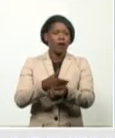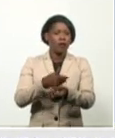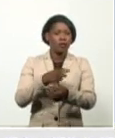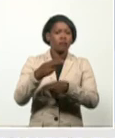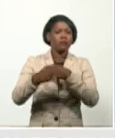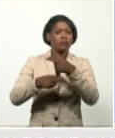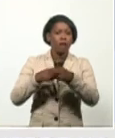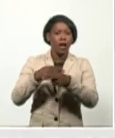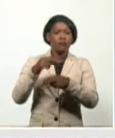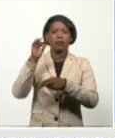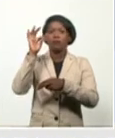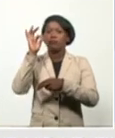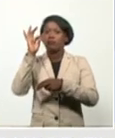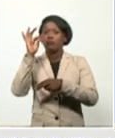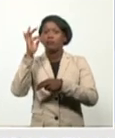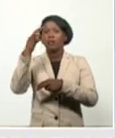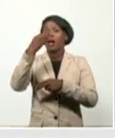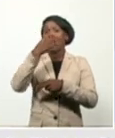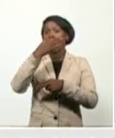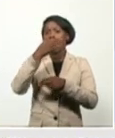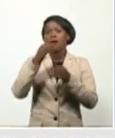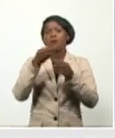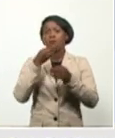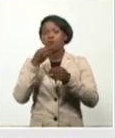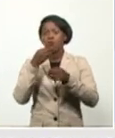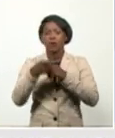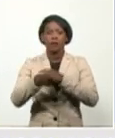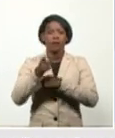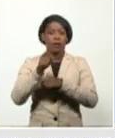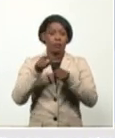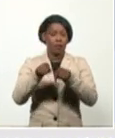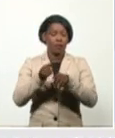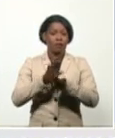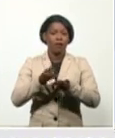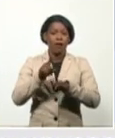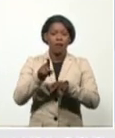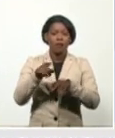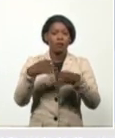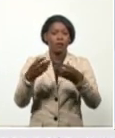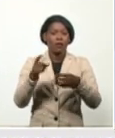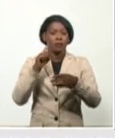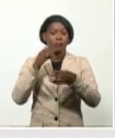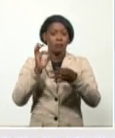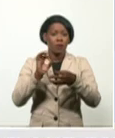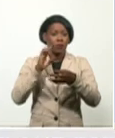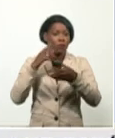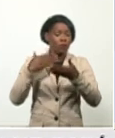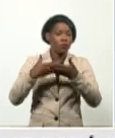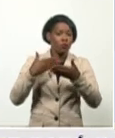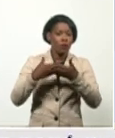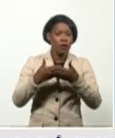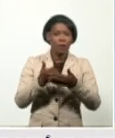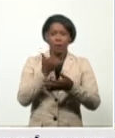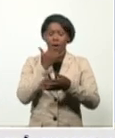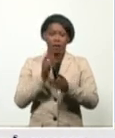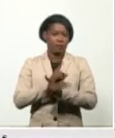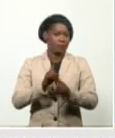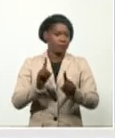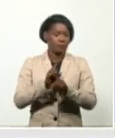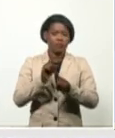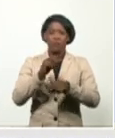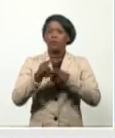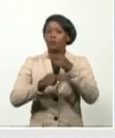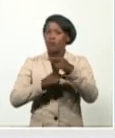mejores condiciones. Por lo tanto, no es que digamos, no, el estudio no tuvo un error, no. Ese es el